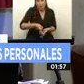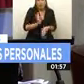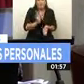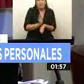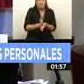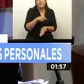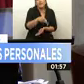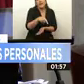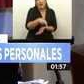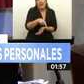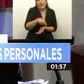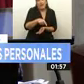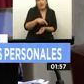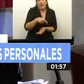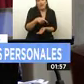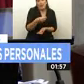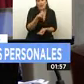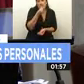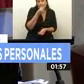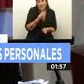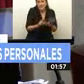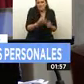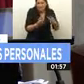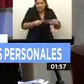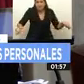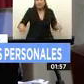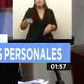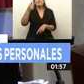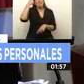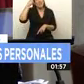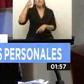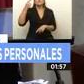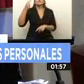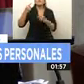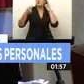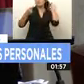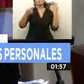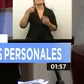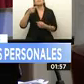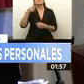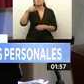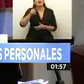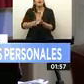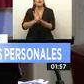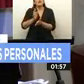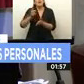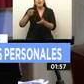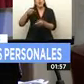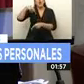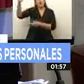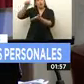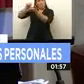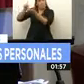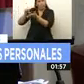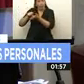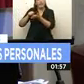decía Es evidente que las recetas entre comillas internacionales que nos han sugerido bajar la demanda para